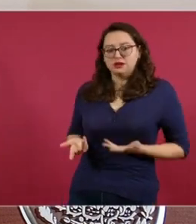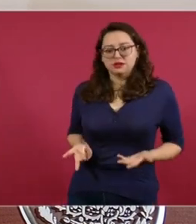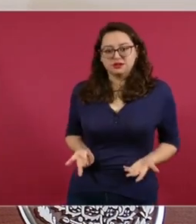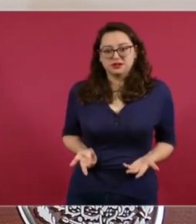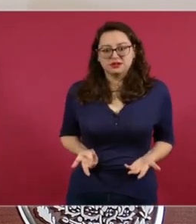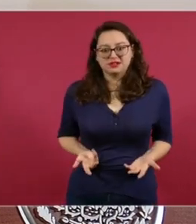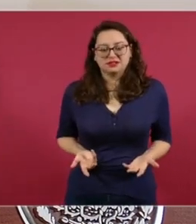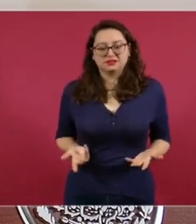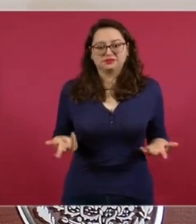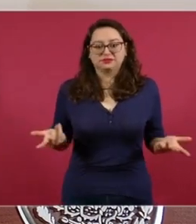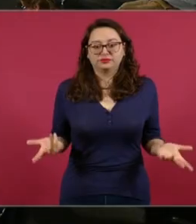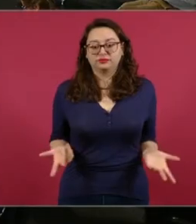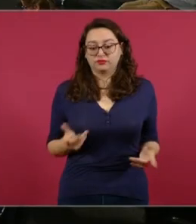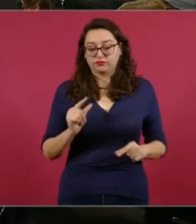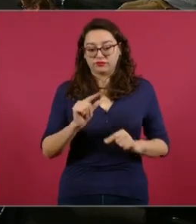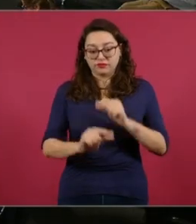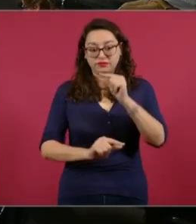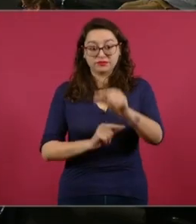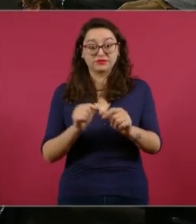entregaron el ISSSTE por parte,